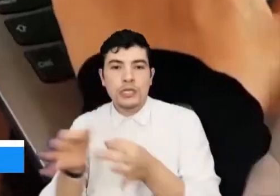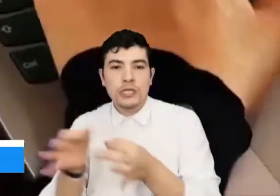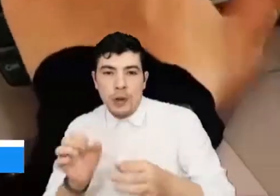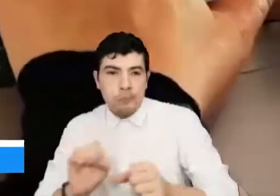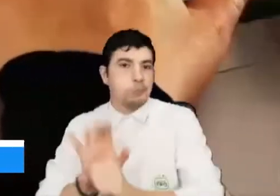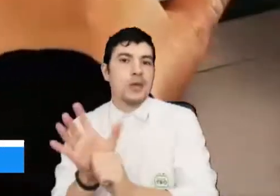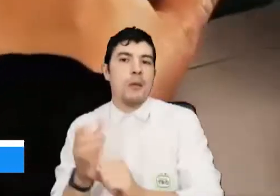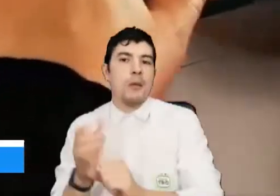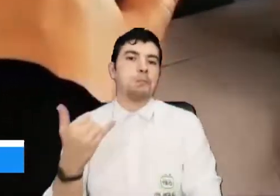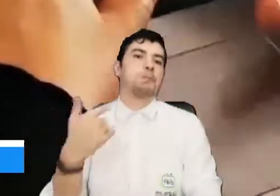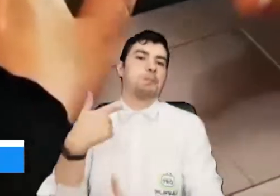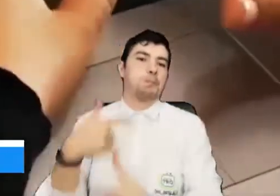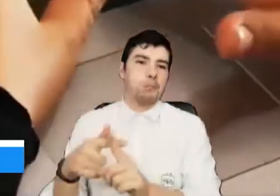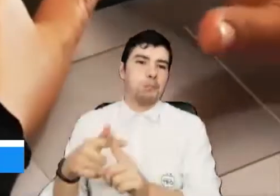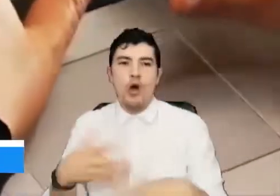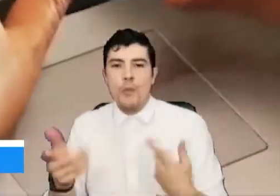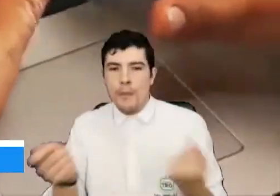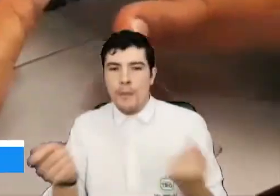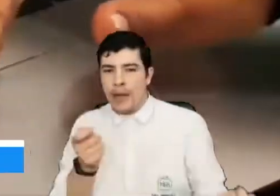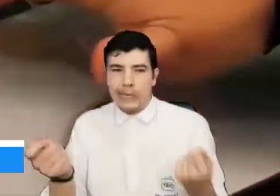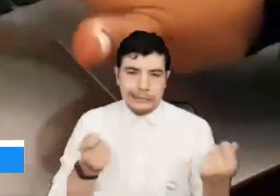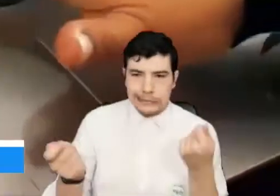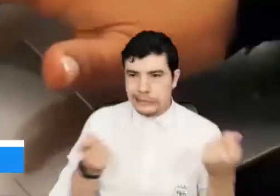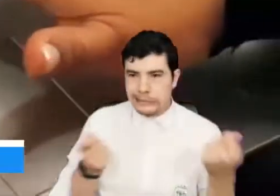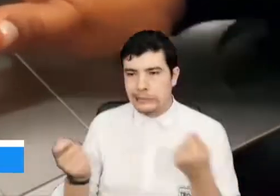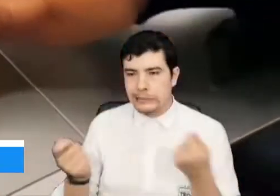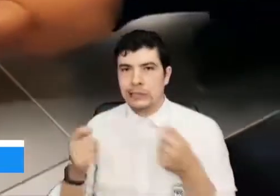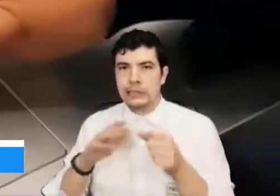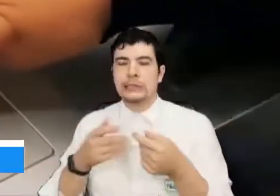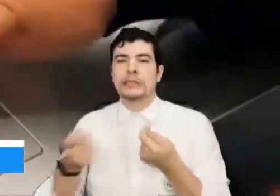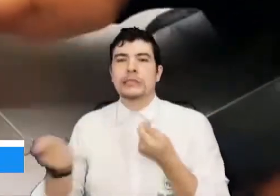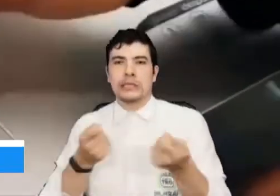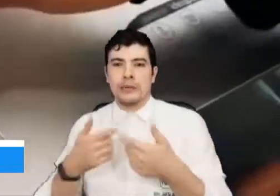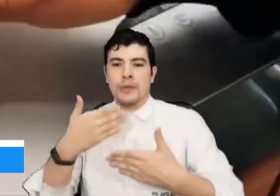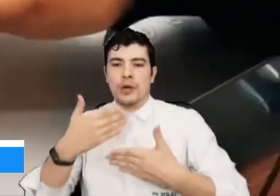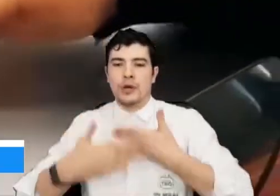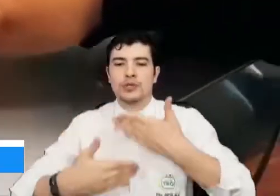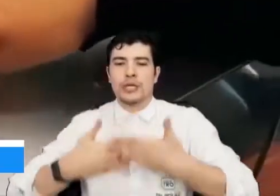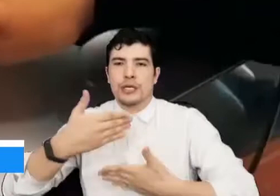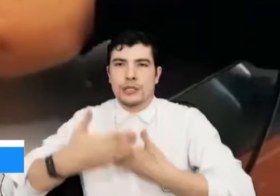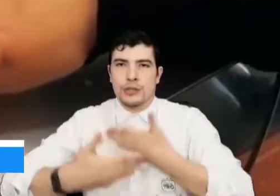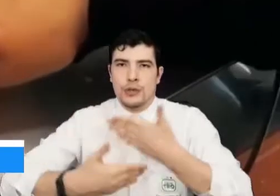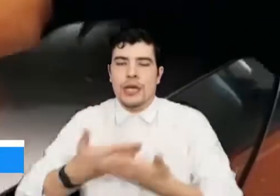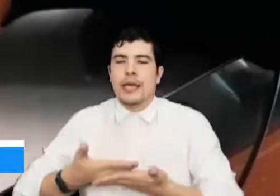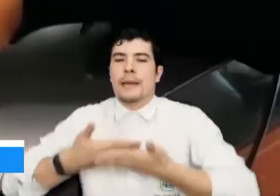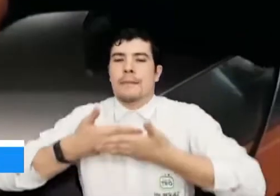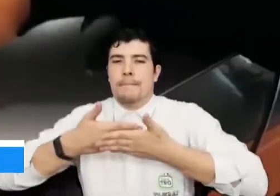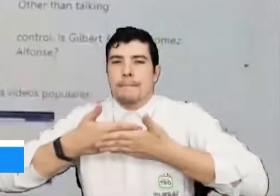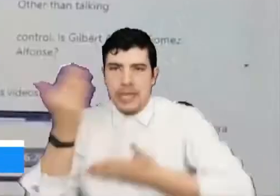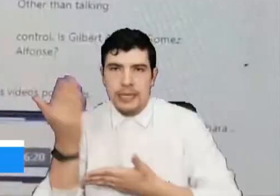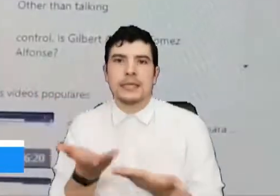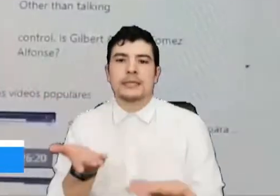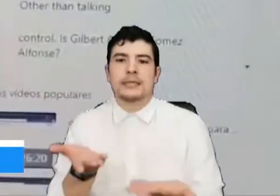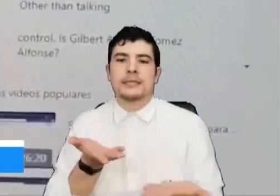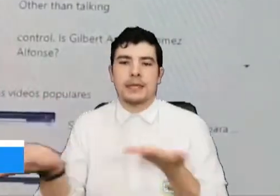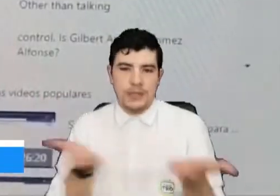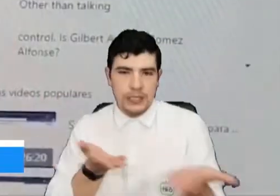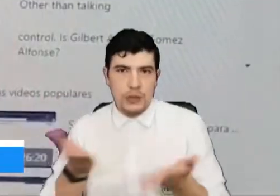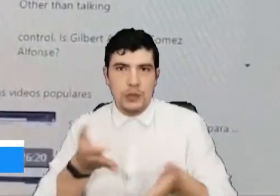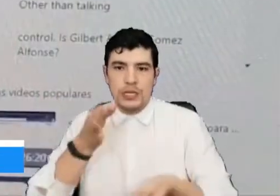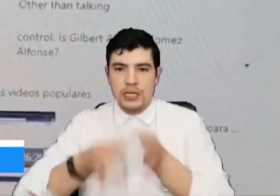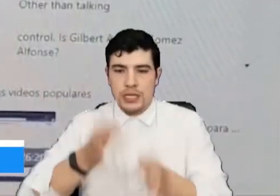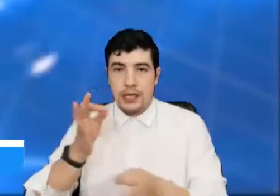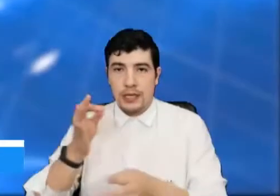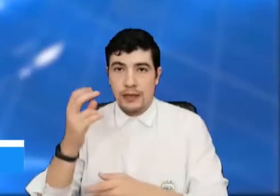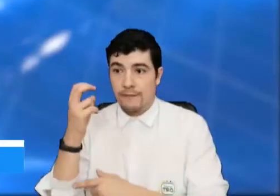personas que eventualmente tengan que ir, porque tengamos que ir volviendo a las sedes judiciales. La Fiscalía pide pronta apertura del